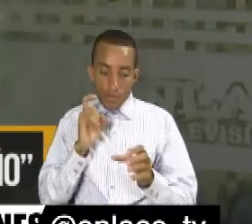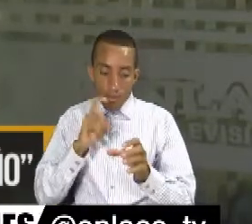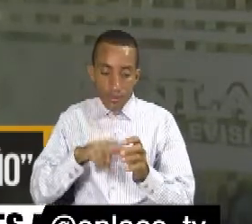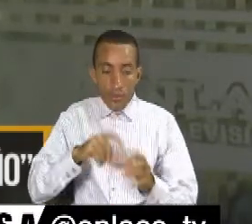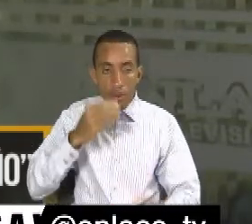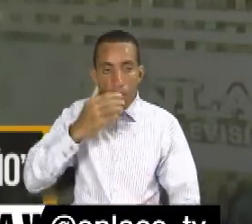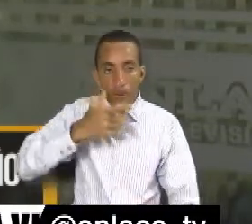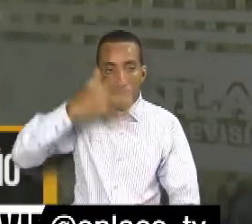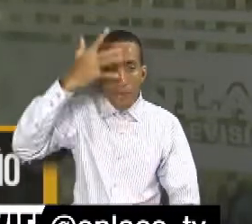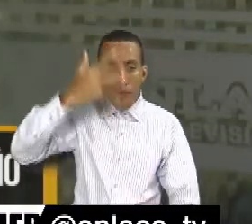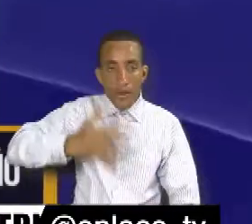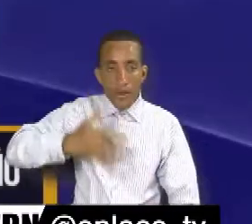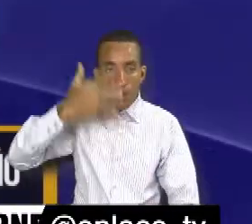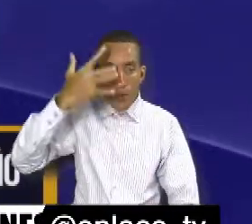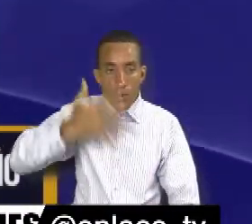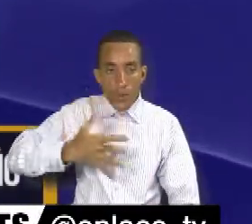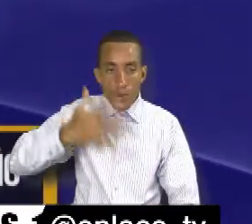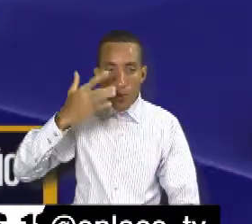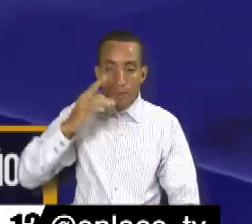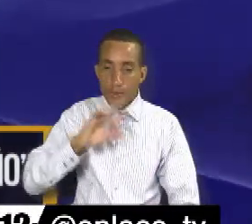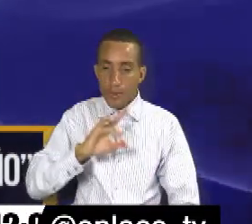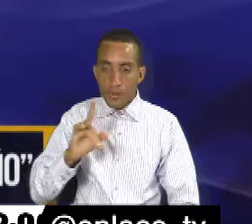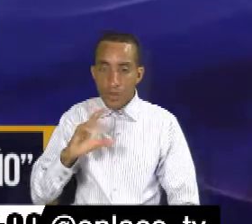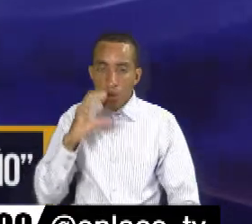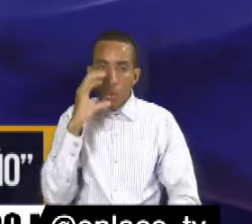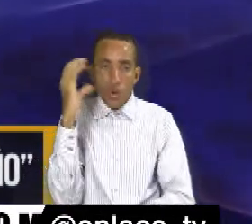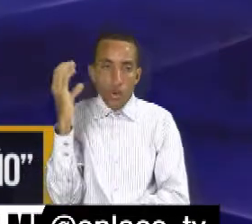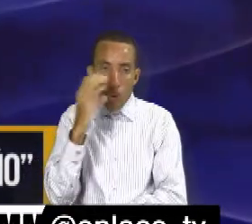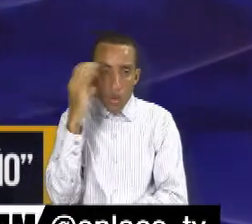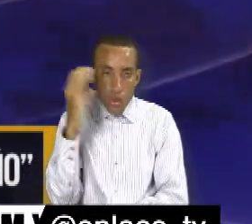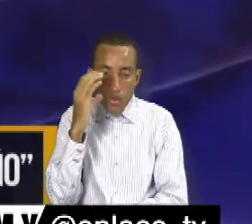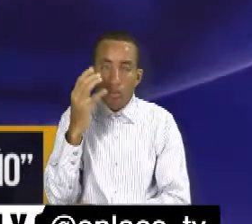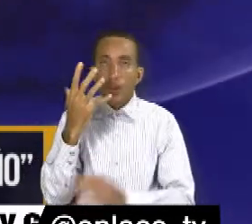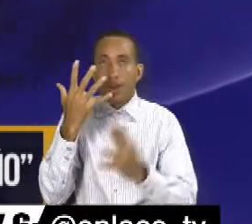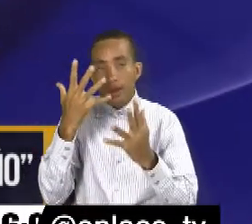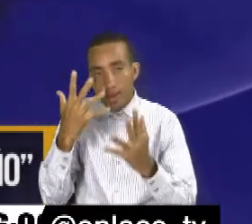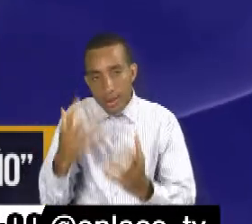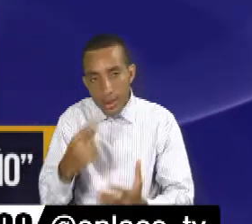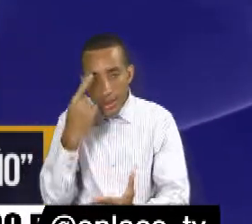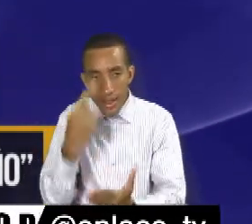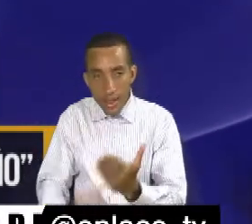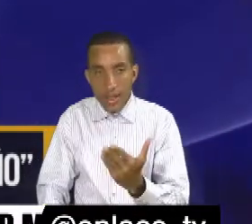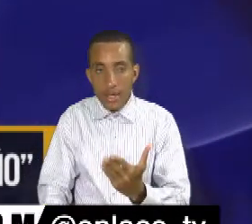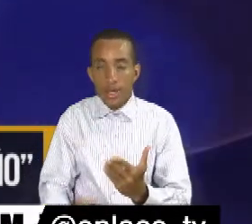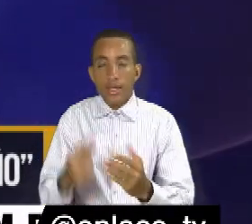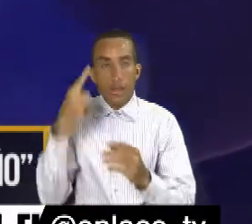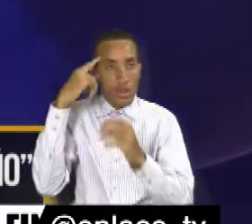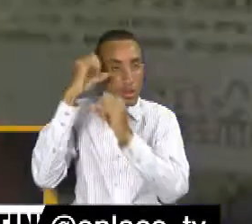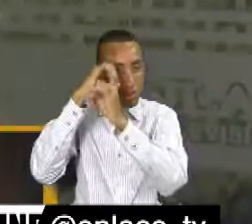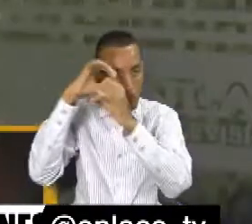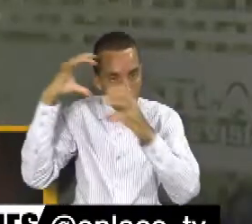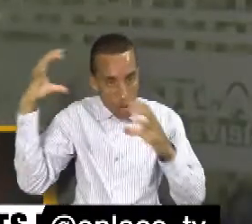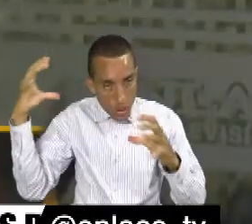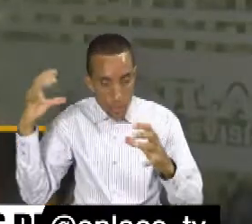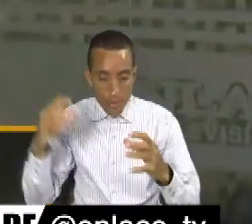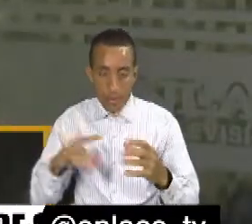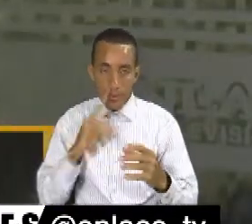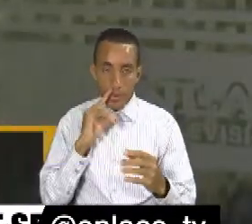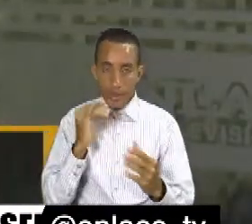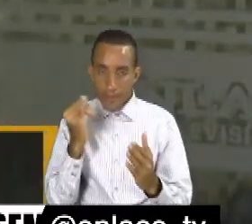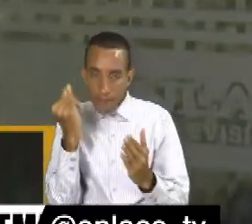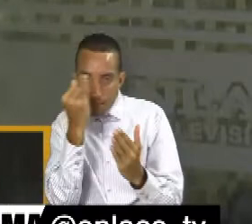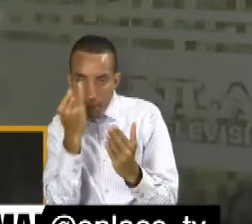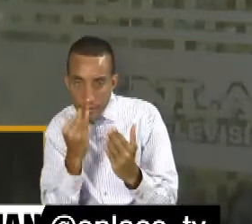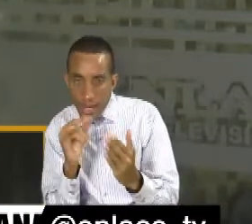página Facebook de La Colombia Qué Sueño y busque la pintura que más adelante va a ver con el nombre de